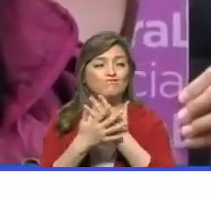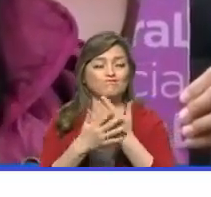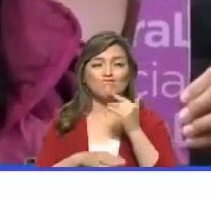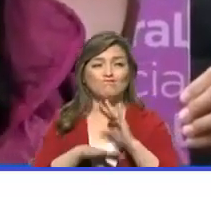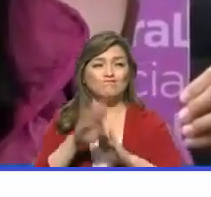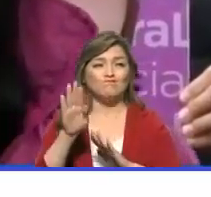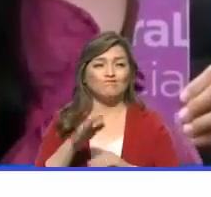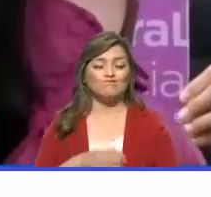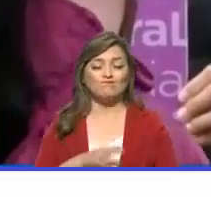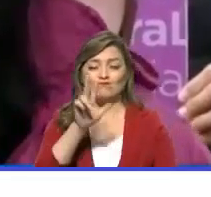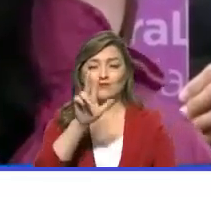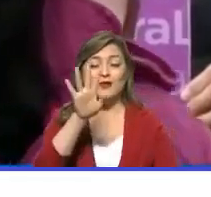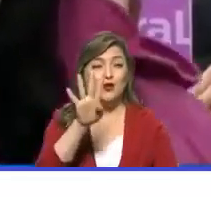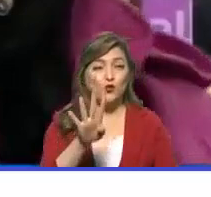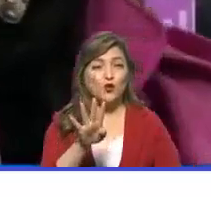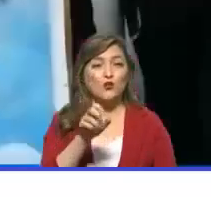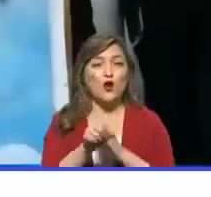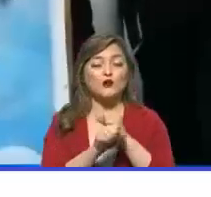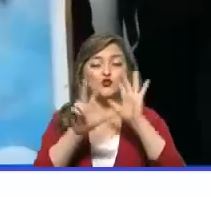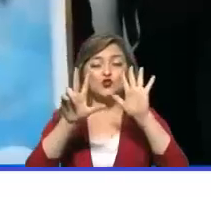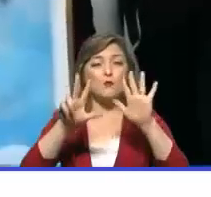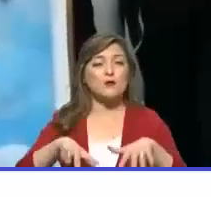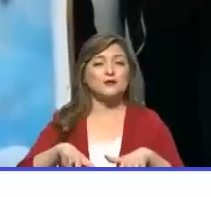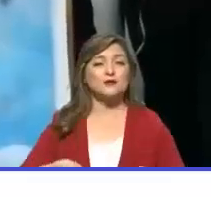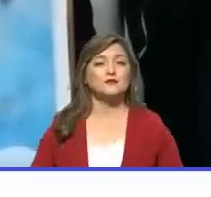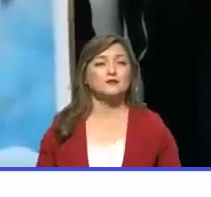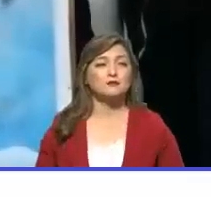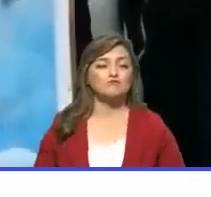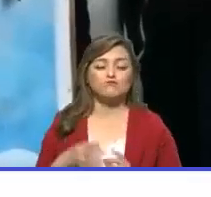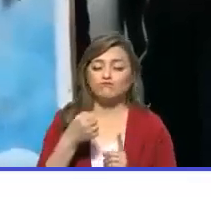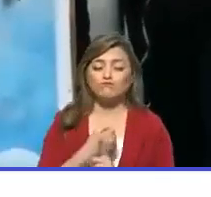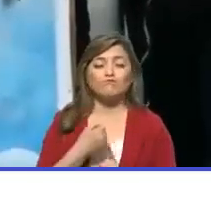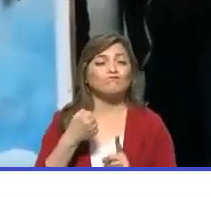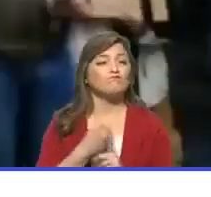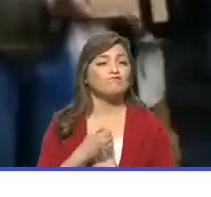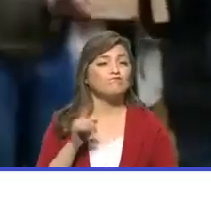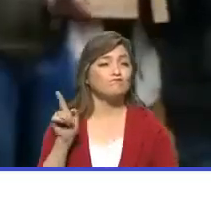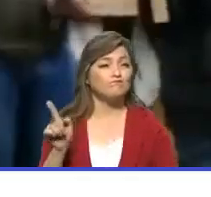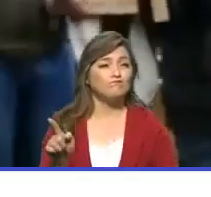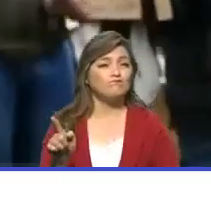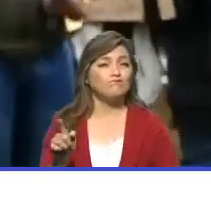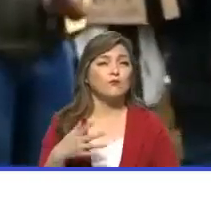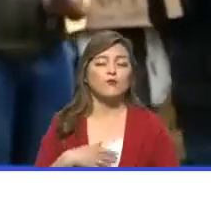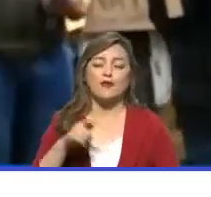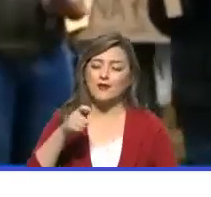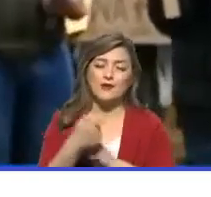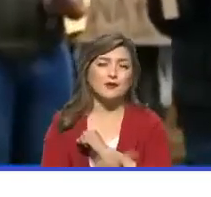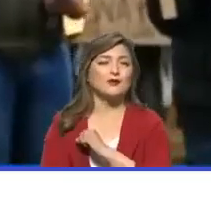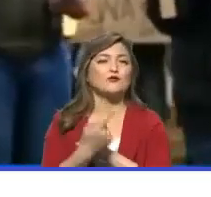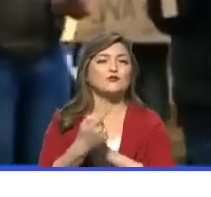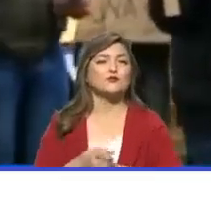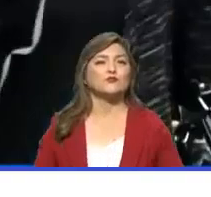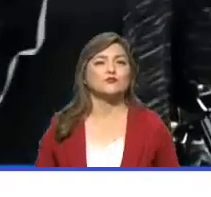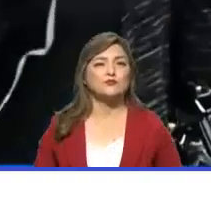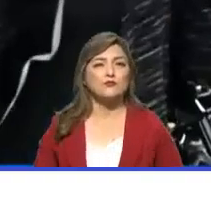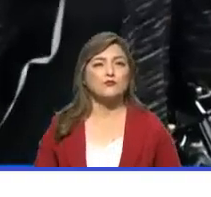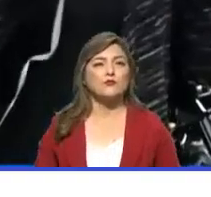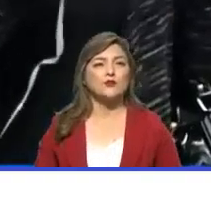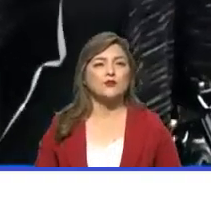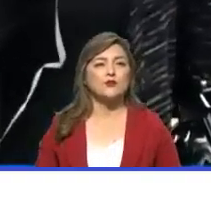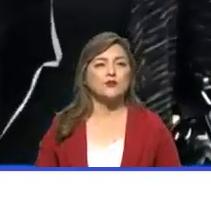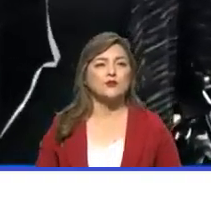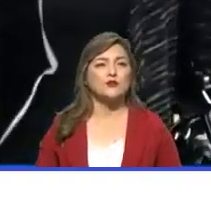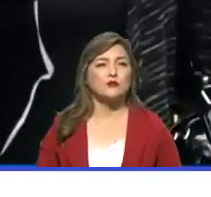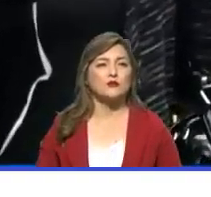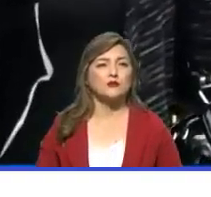penal que son las 34 años con 8 meses la lucha continua para christie caso no quiere la impunidad y además para que estos hechos de